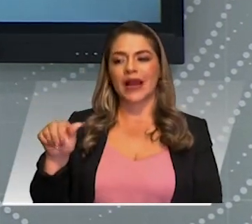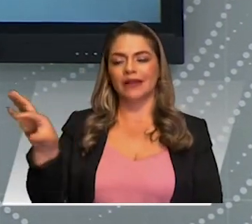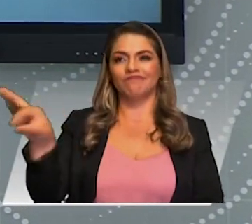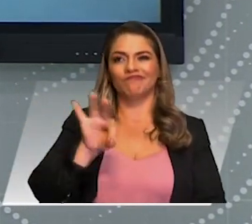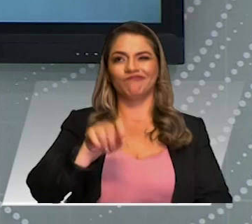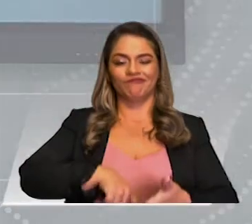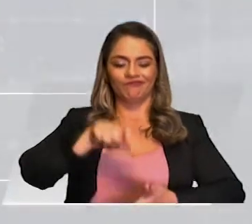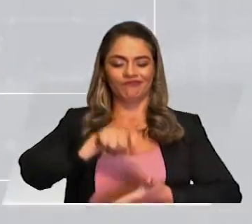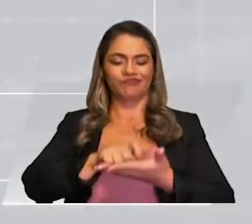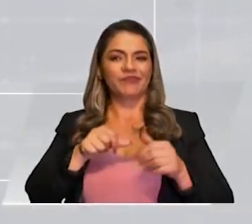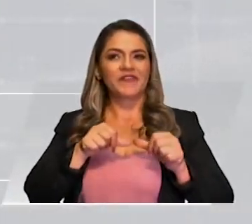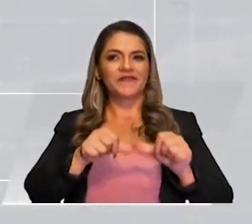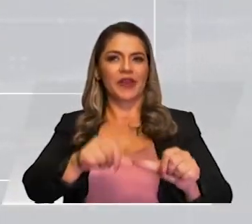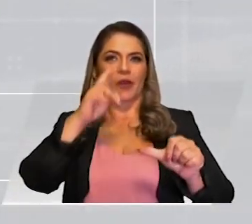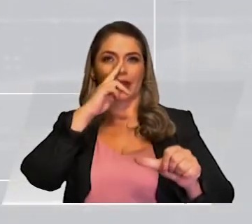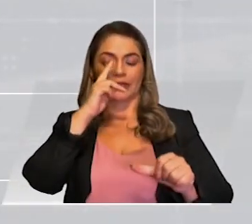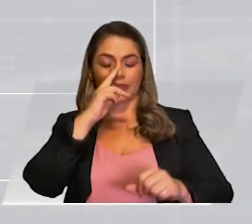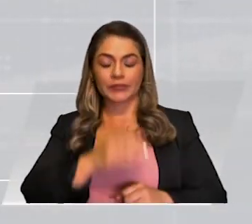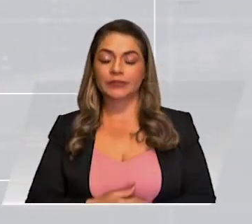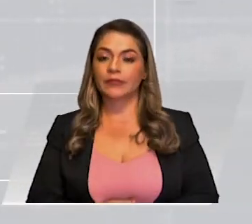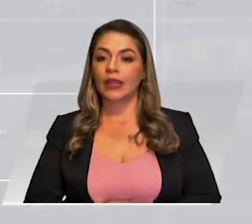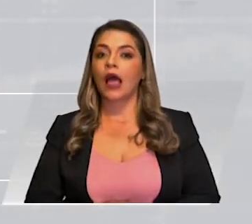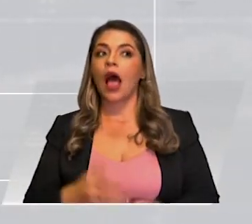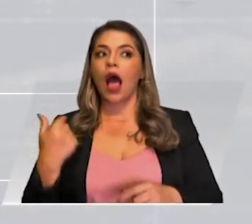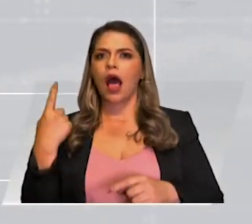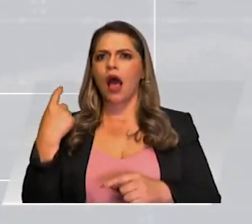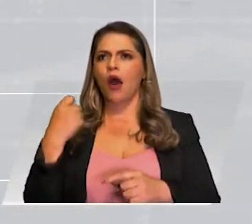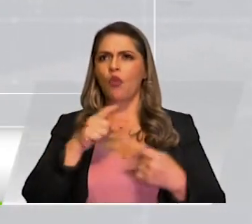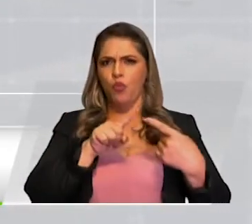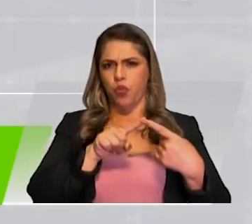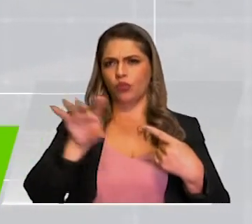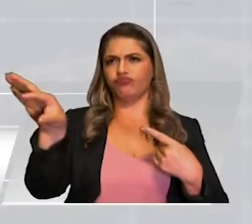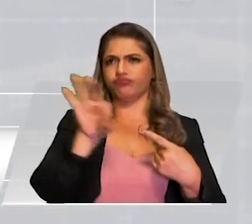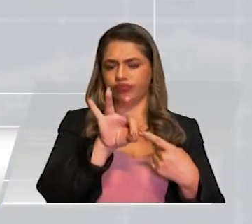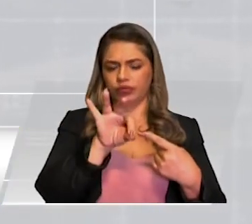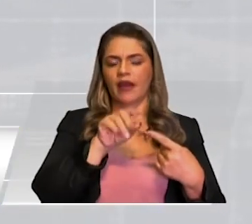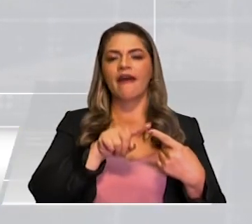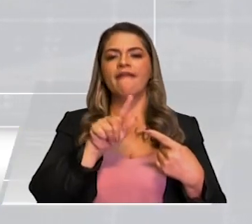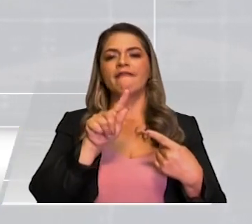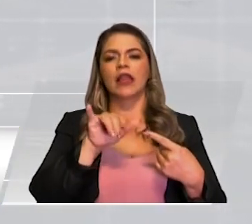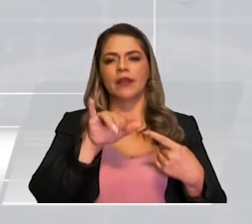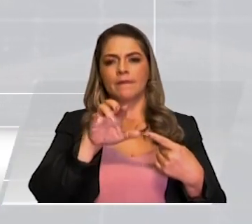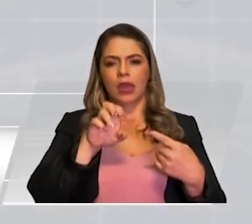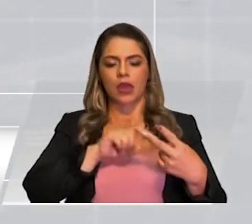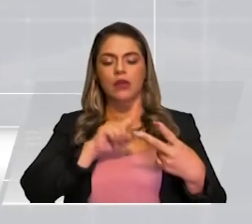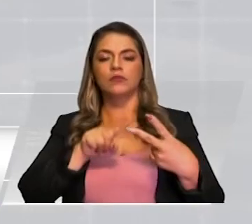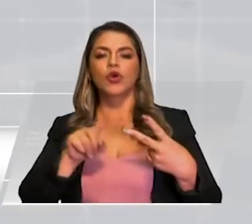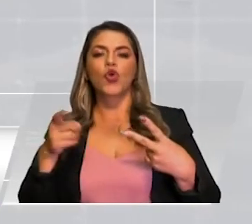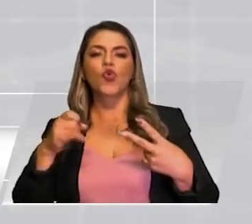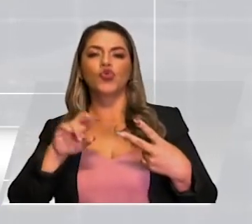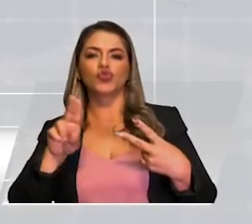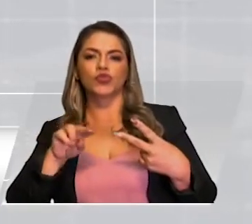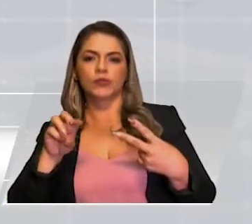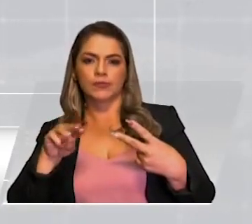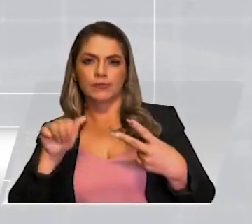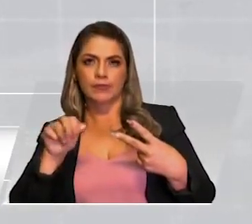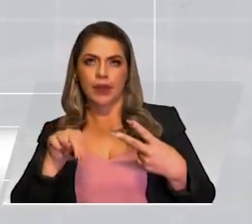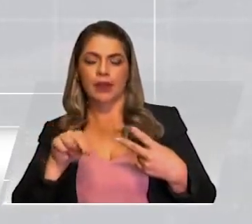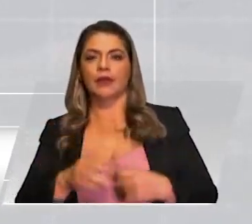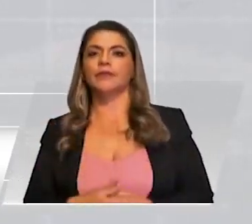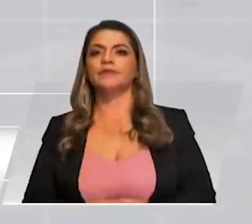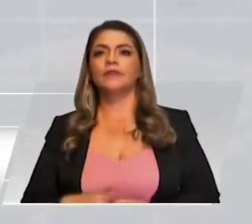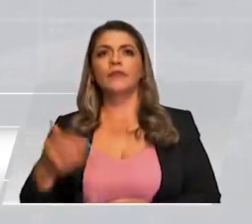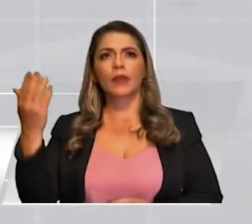de 23 años se convierte en el segundo refuerzo de la institución al ya anunciado Felipe Aguilar. Y es que Guzmán, quien se formó en Arco Zaragoza y posteriormente